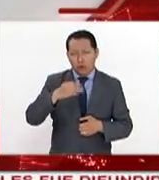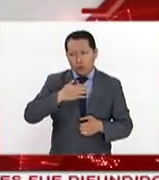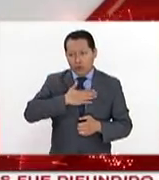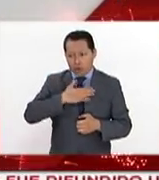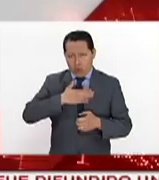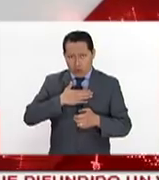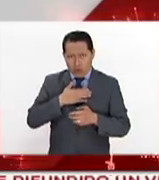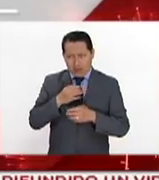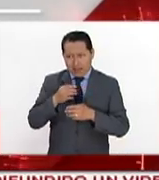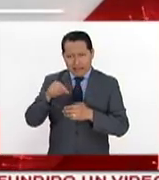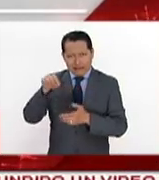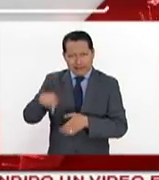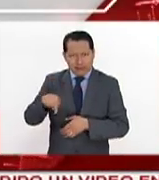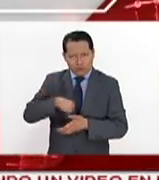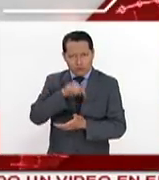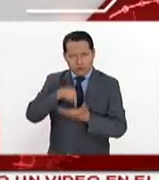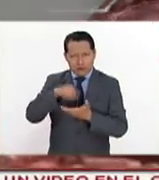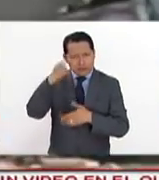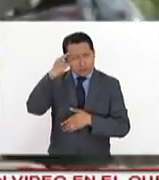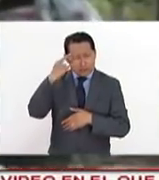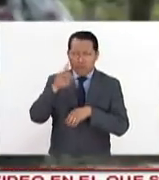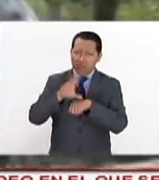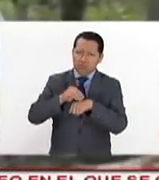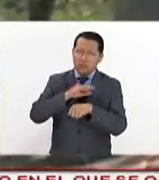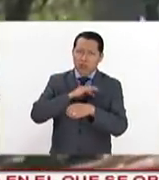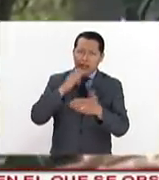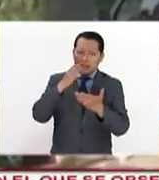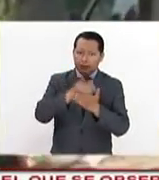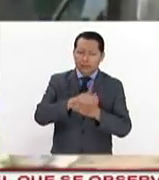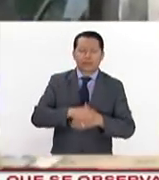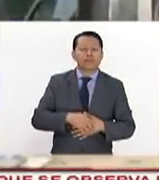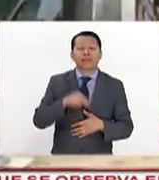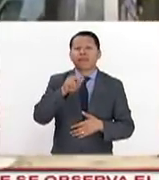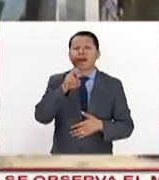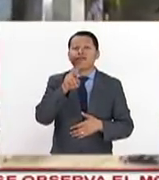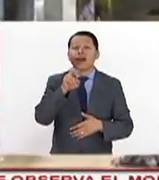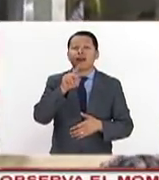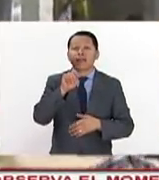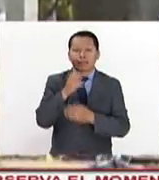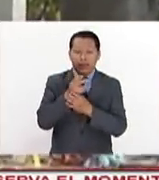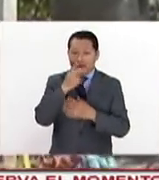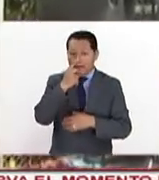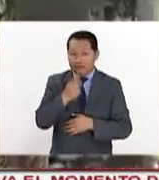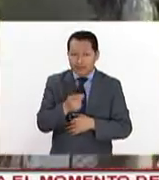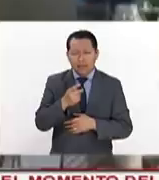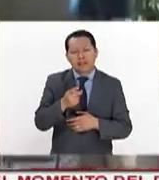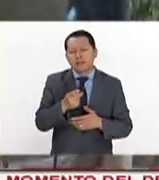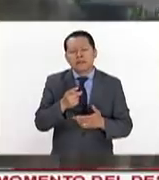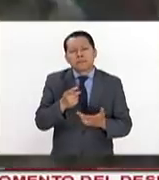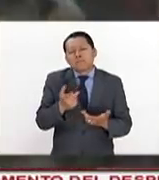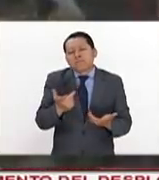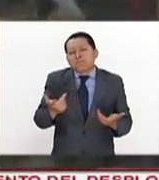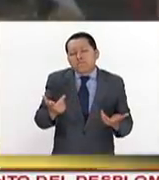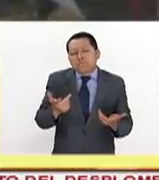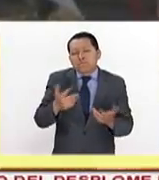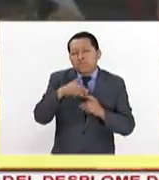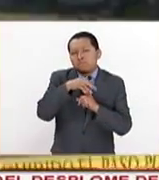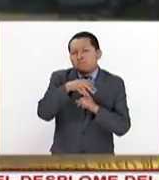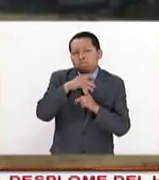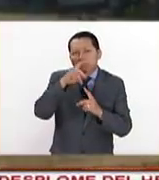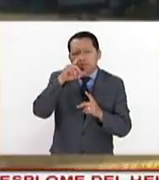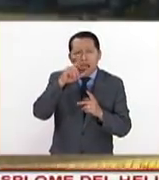Campeche, permítame yo acudir para allá. Dijo Navarrete Prida que no había fallas en la